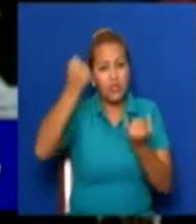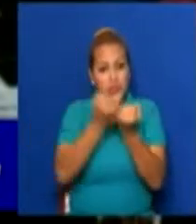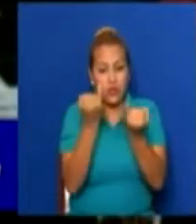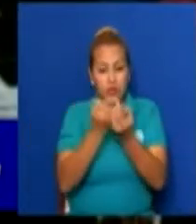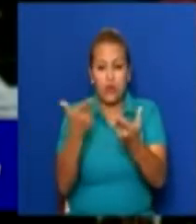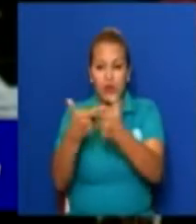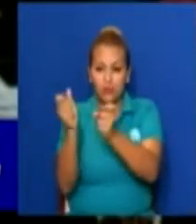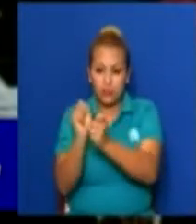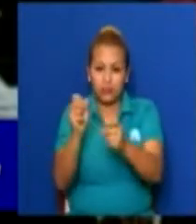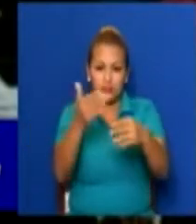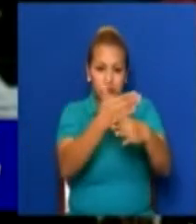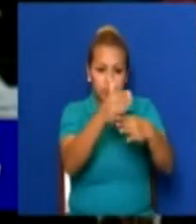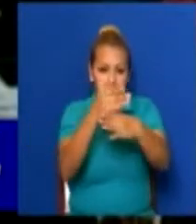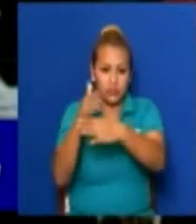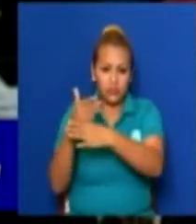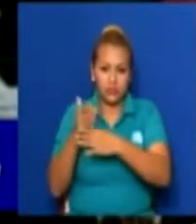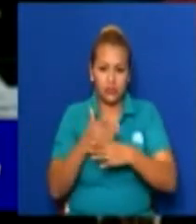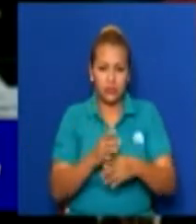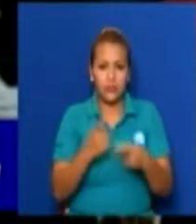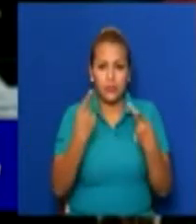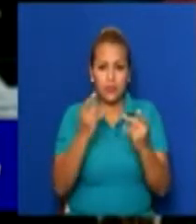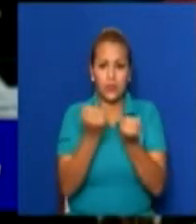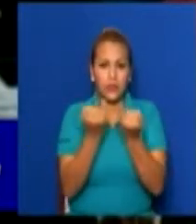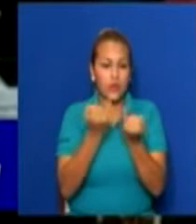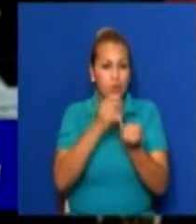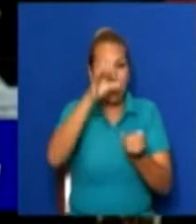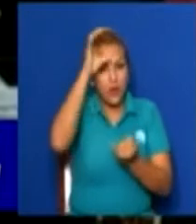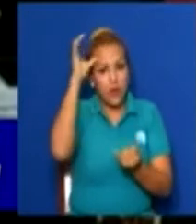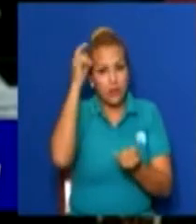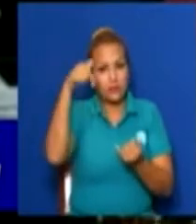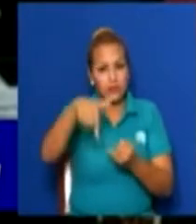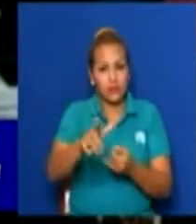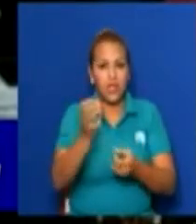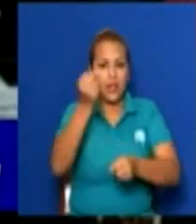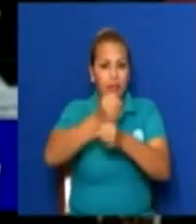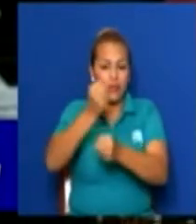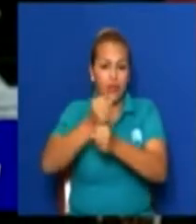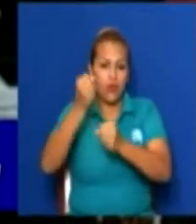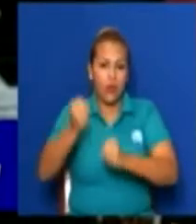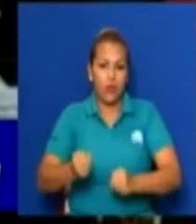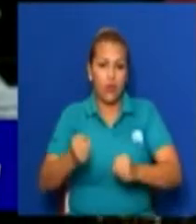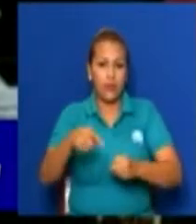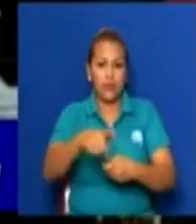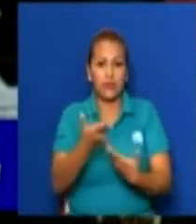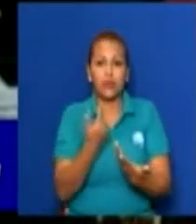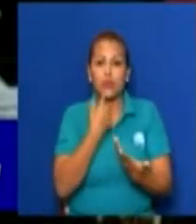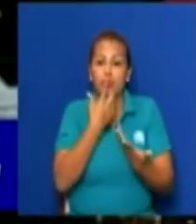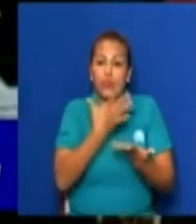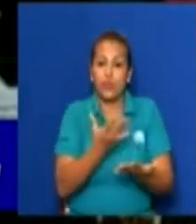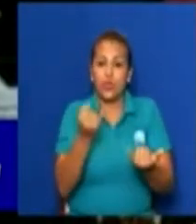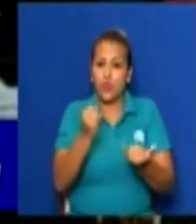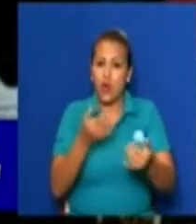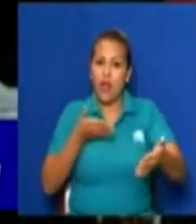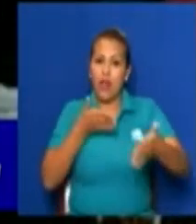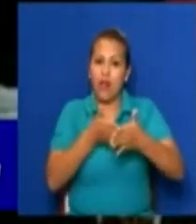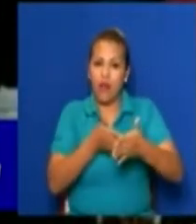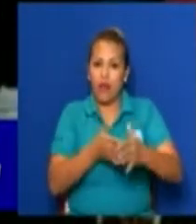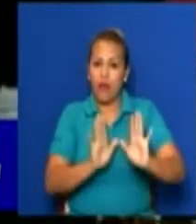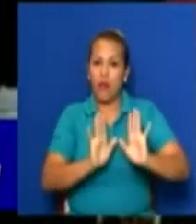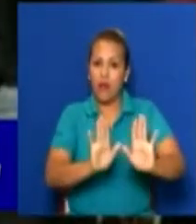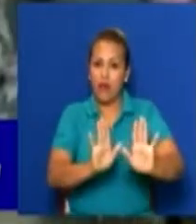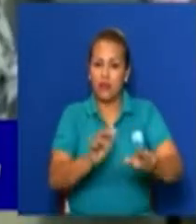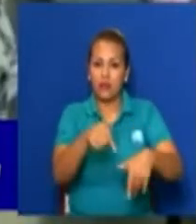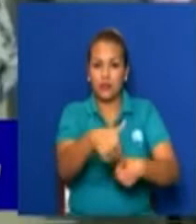sindicales, pero también hay que crear conciencia en los trabajadores, porque recordemos que el que va a poner un alto ante las violaciones